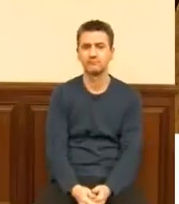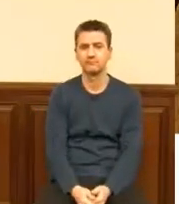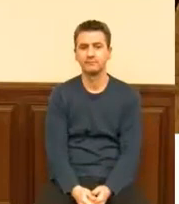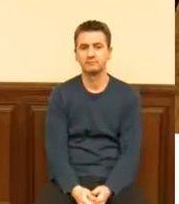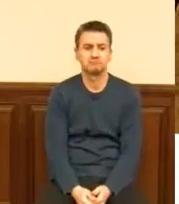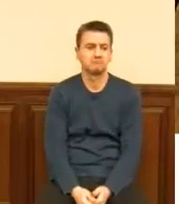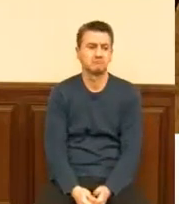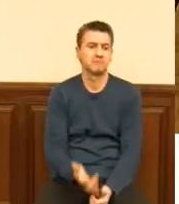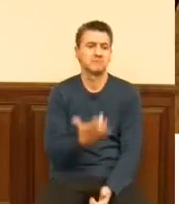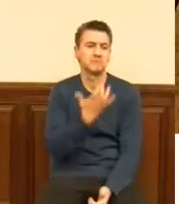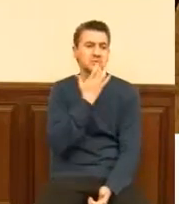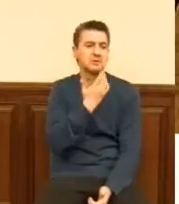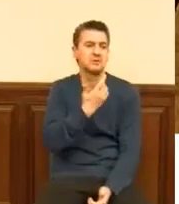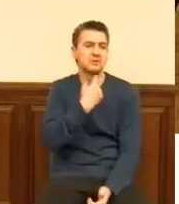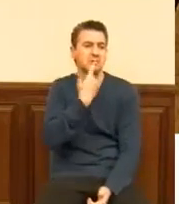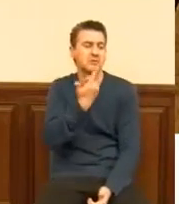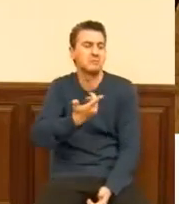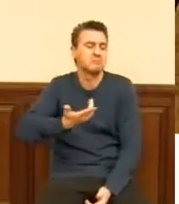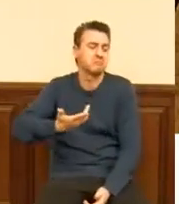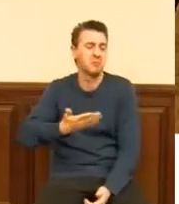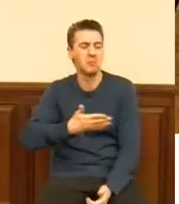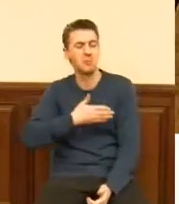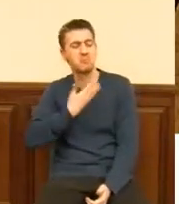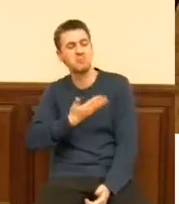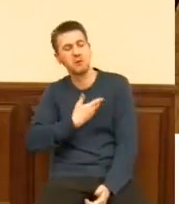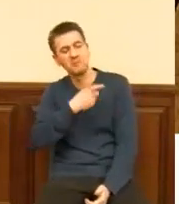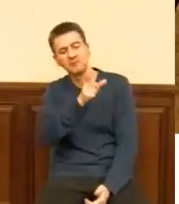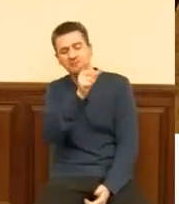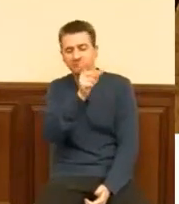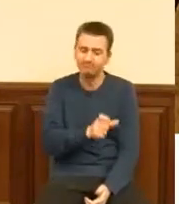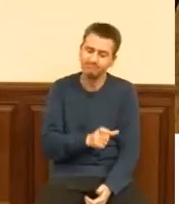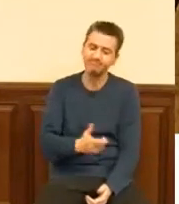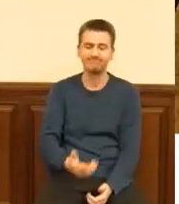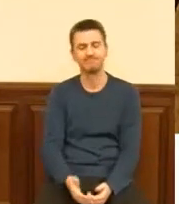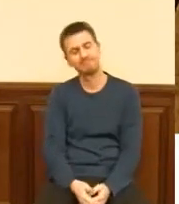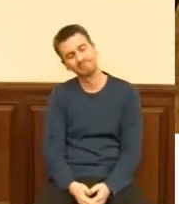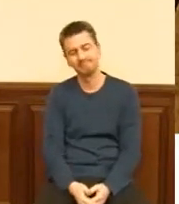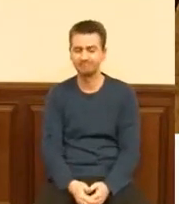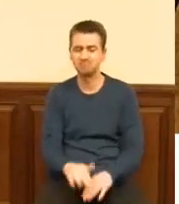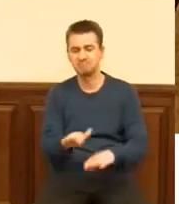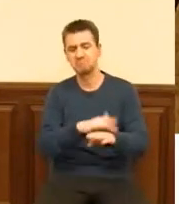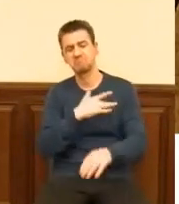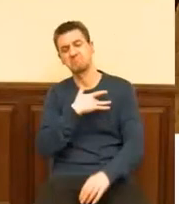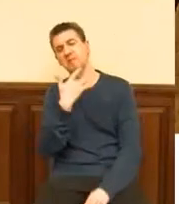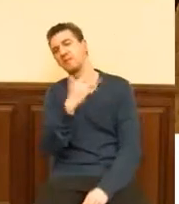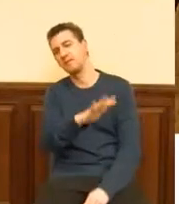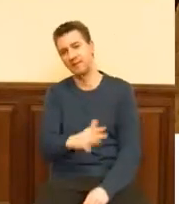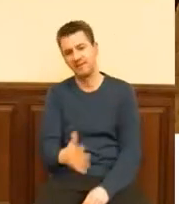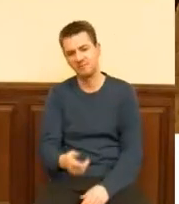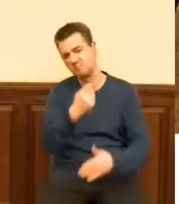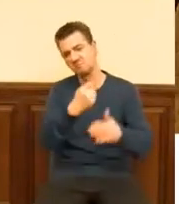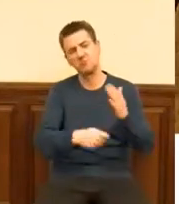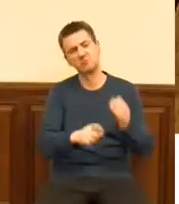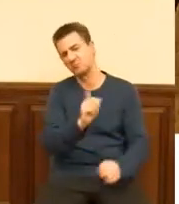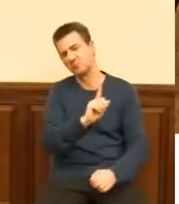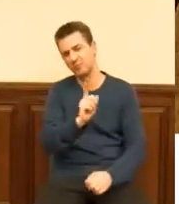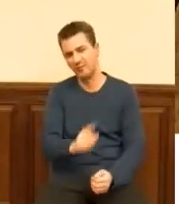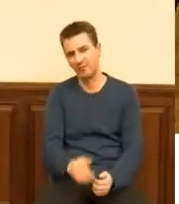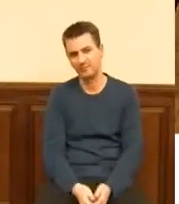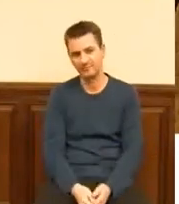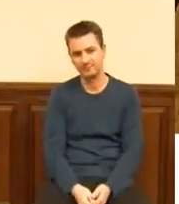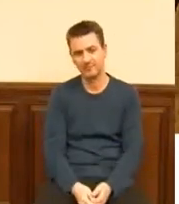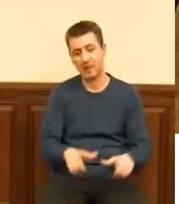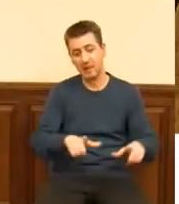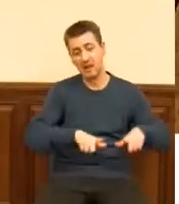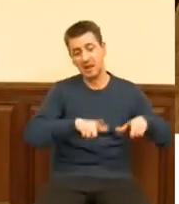que diga, uy, pobrecillo este señor, vamos a perdonarle la multa, vamos a perdonarle